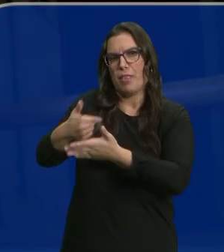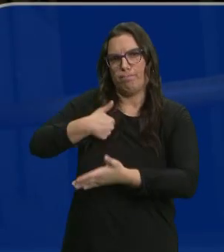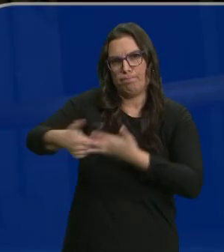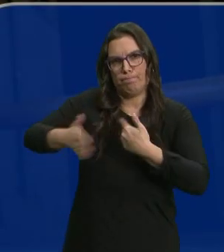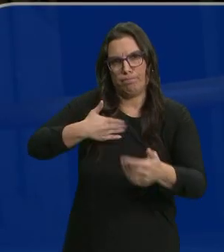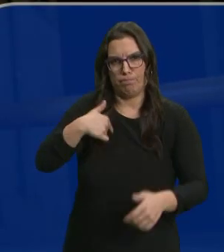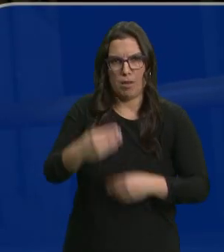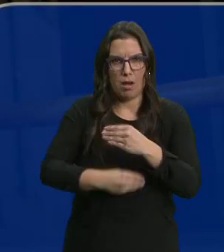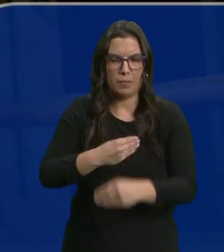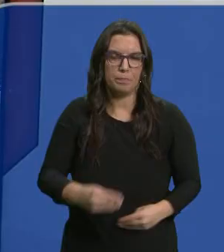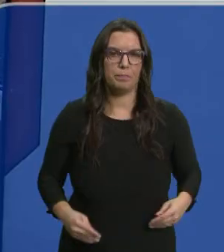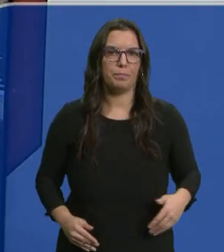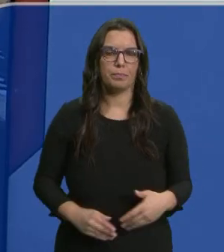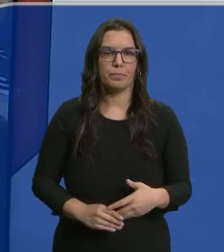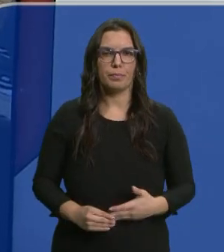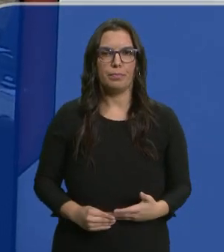este material.